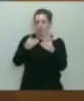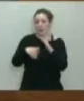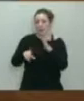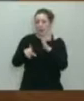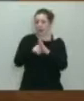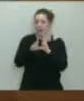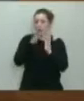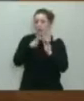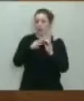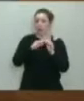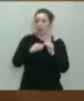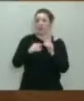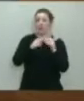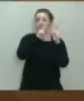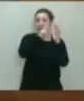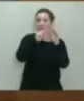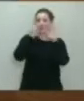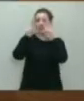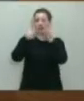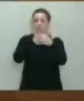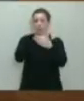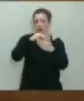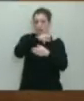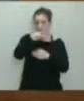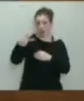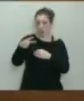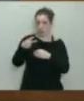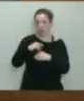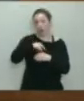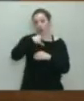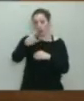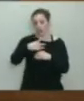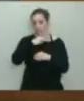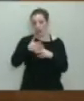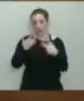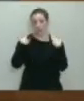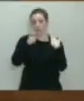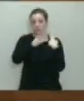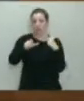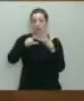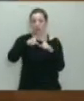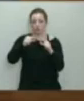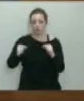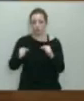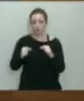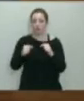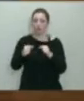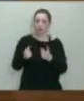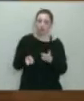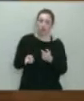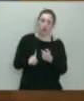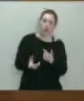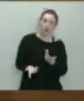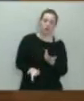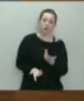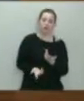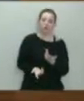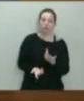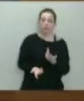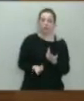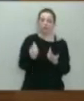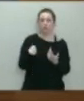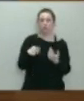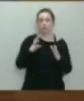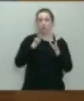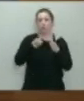adicional de 76 millones de euros. Es esa responsabilidad para con los asturianos, ya digo, no para con el partido